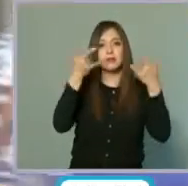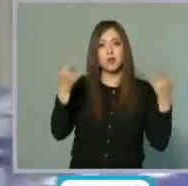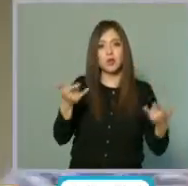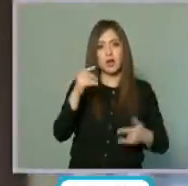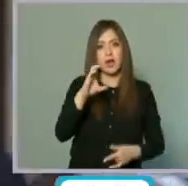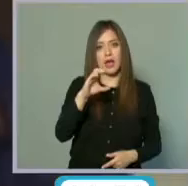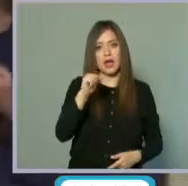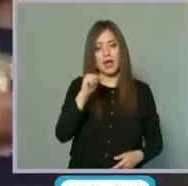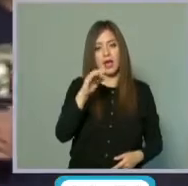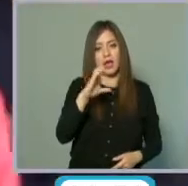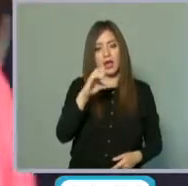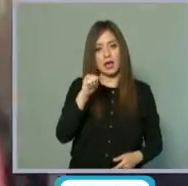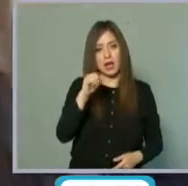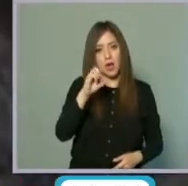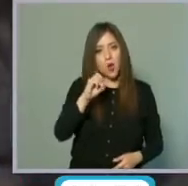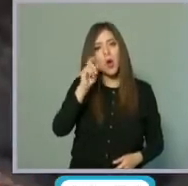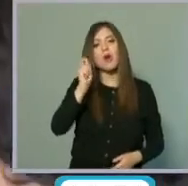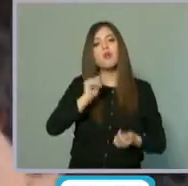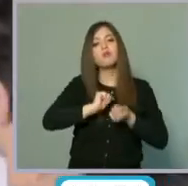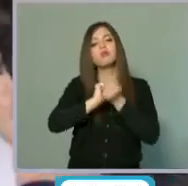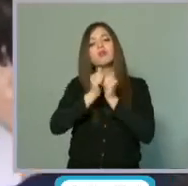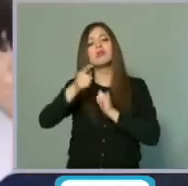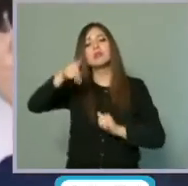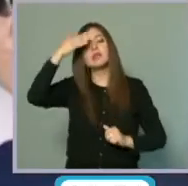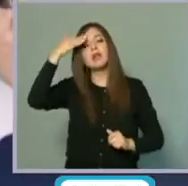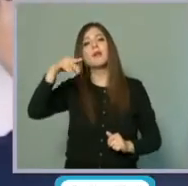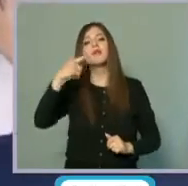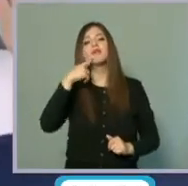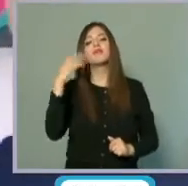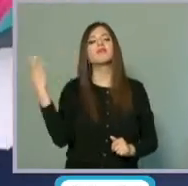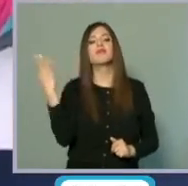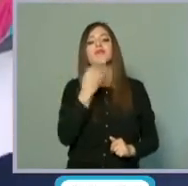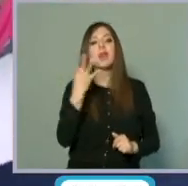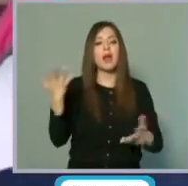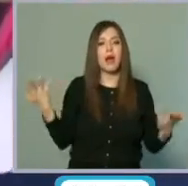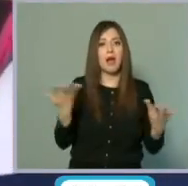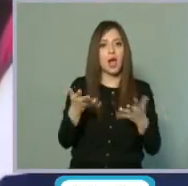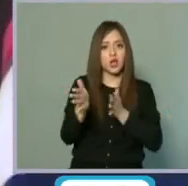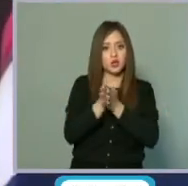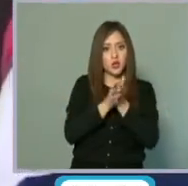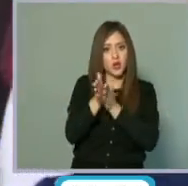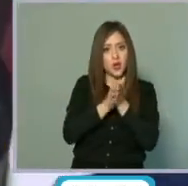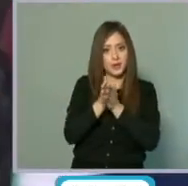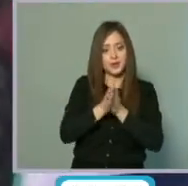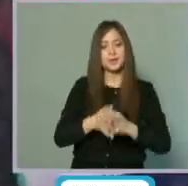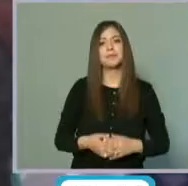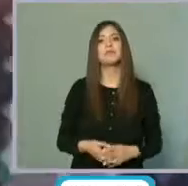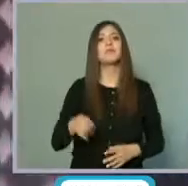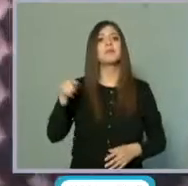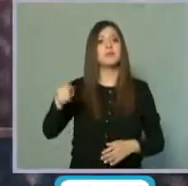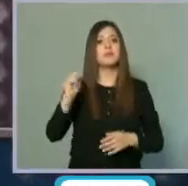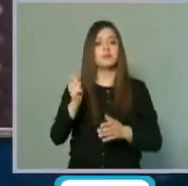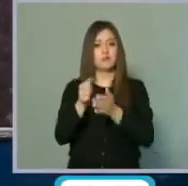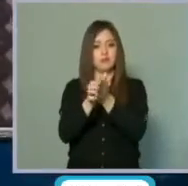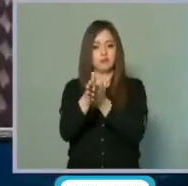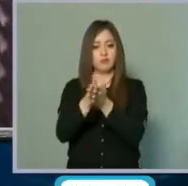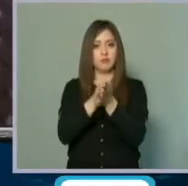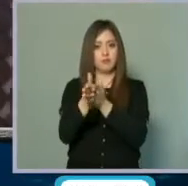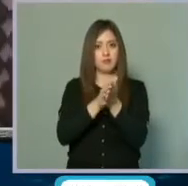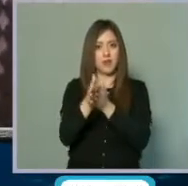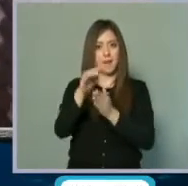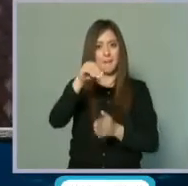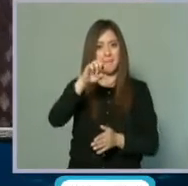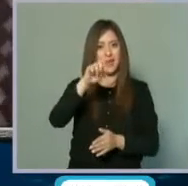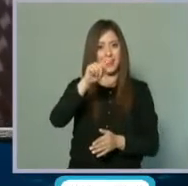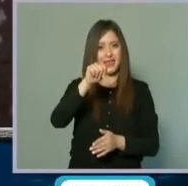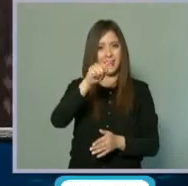en cuestión de saber esos sabores, sino de hacer chocolate. No, claro, los niños pueden desde hincarse hasta moler el cacao en un metate, que es